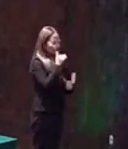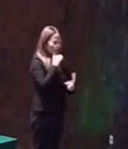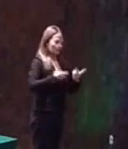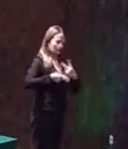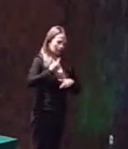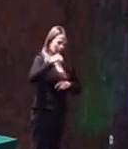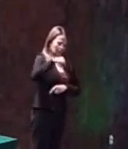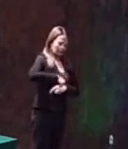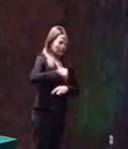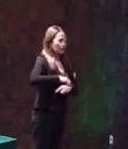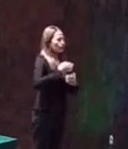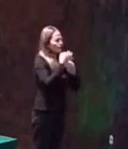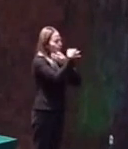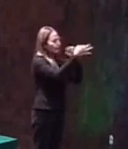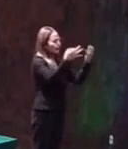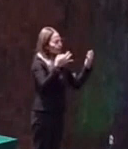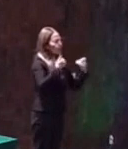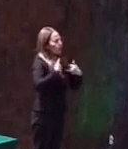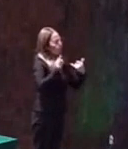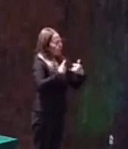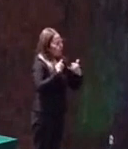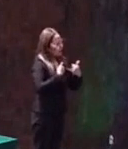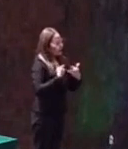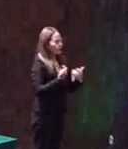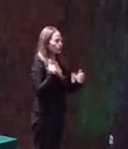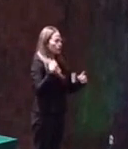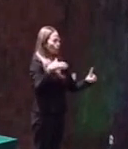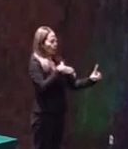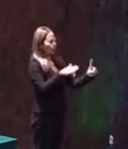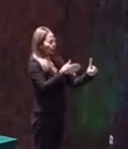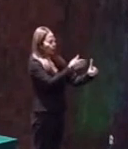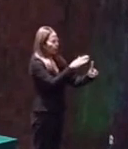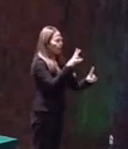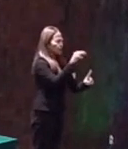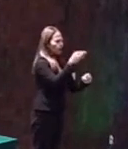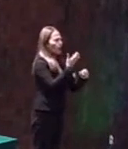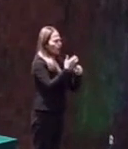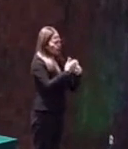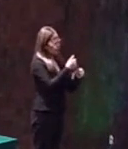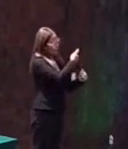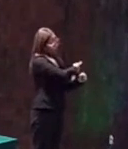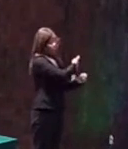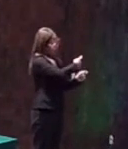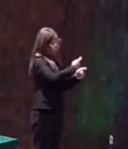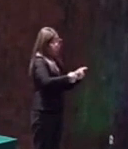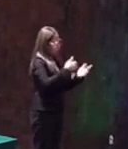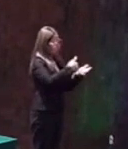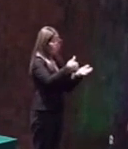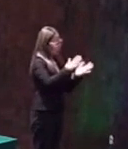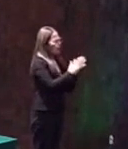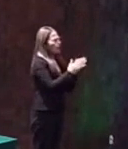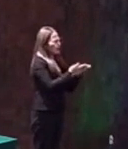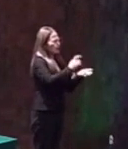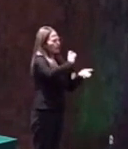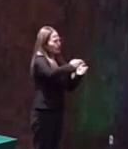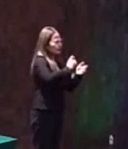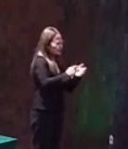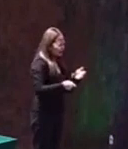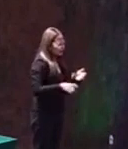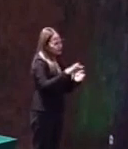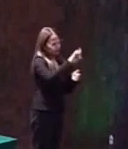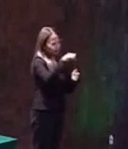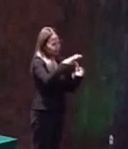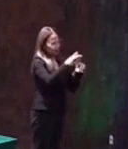federal Brasil Acosta en la presentación del libro el voto particular de 1847 de Mariano Otero el legislador